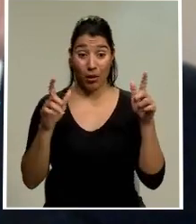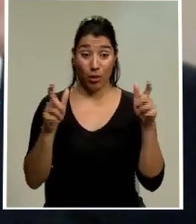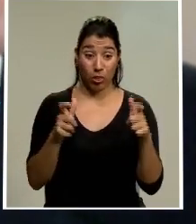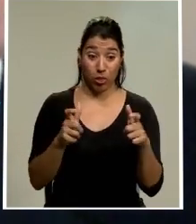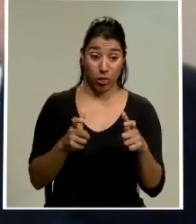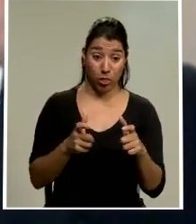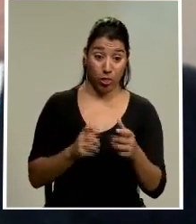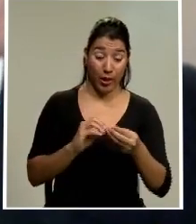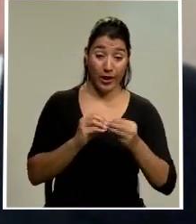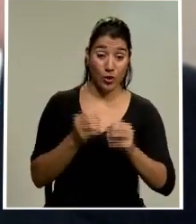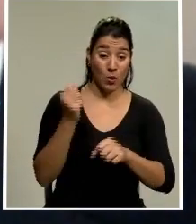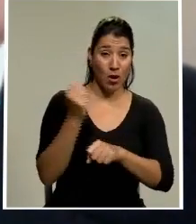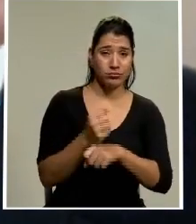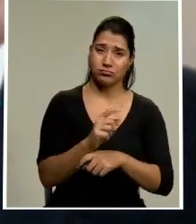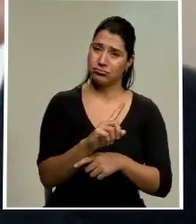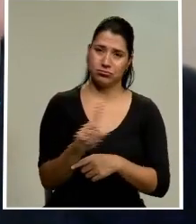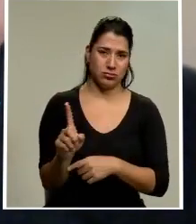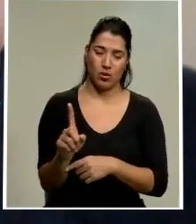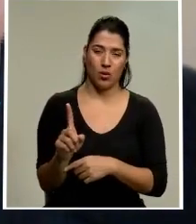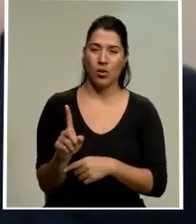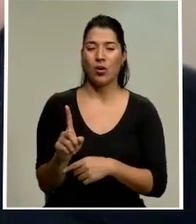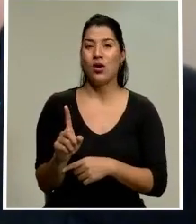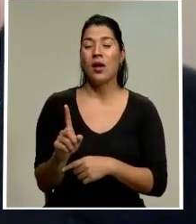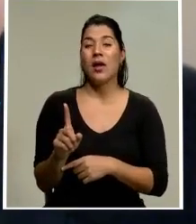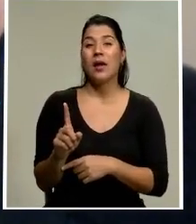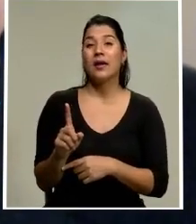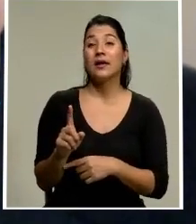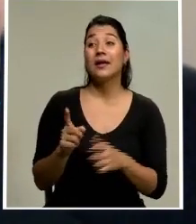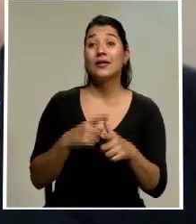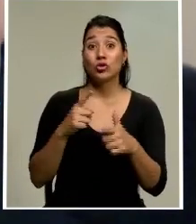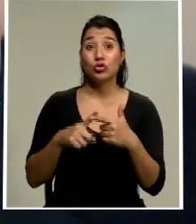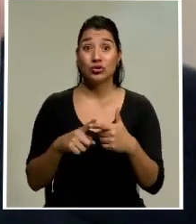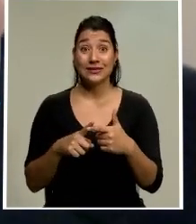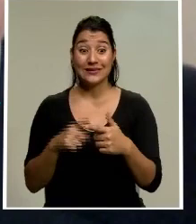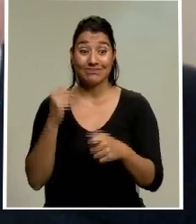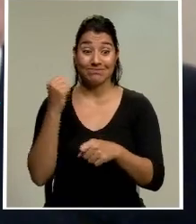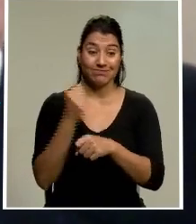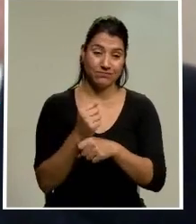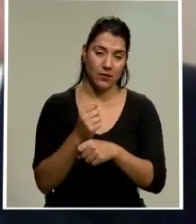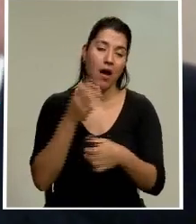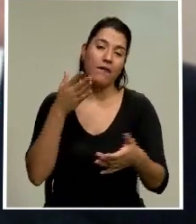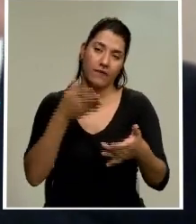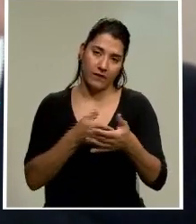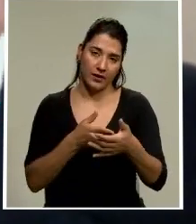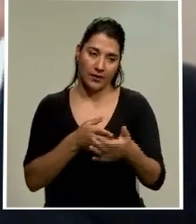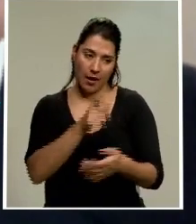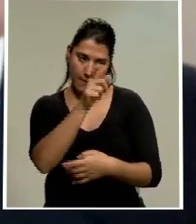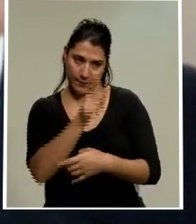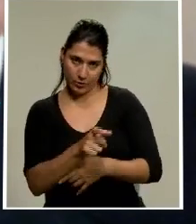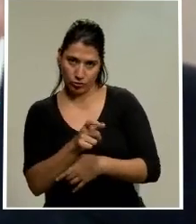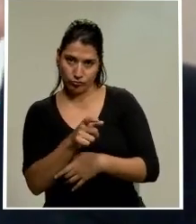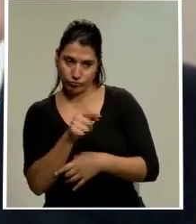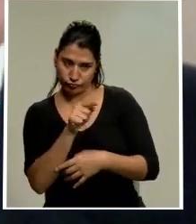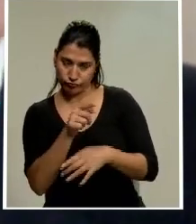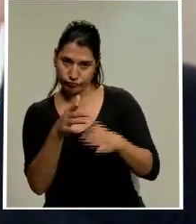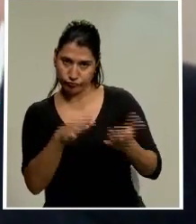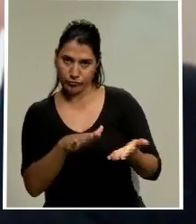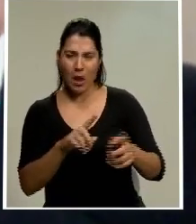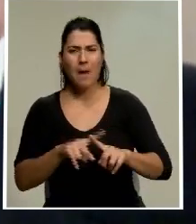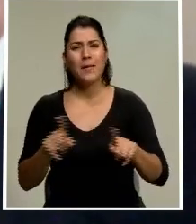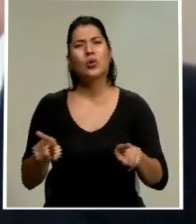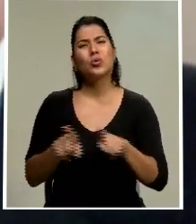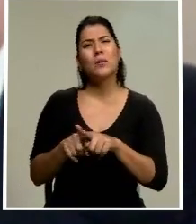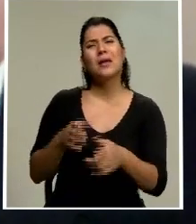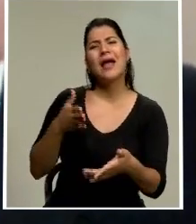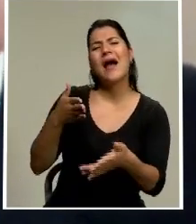de los homicidios. Produce un daño no solamente en la víctima, directa, sino que también produce daños